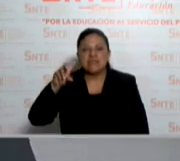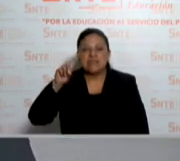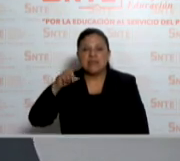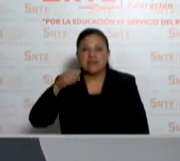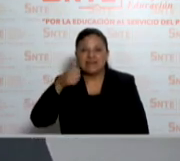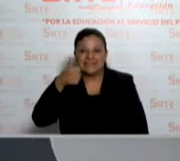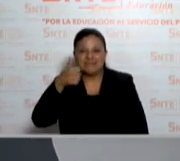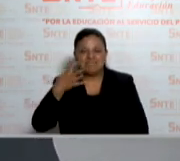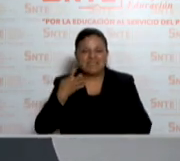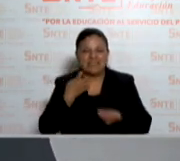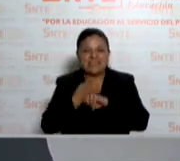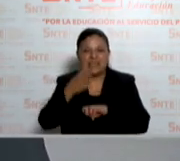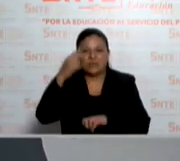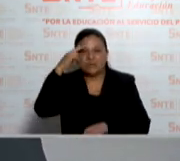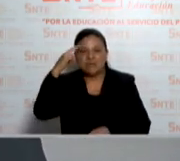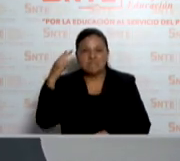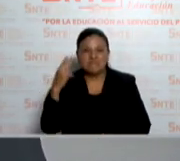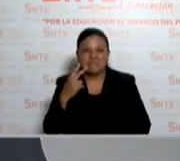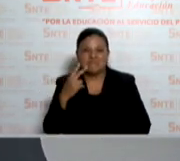de México.